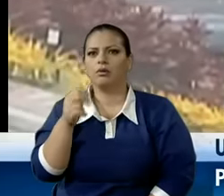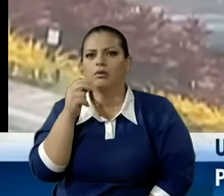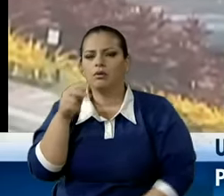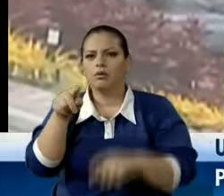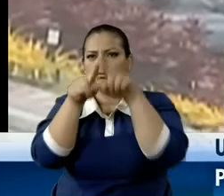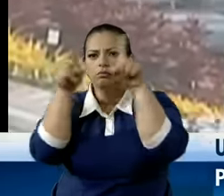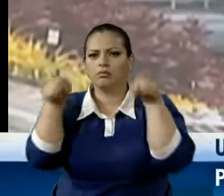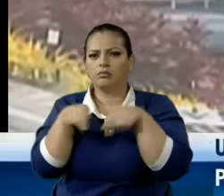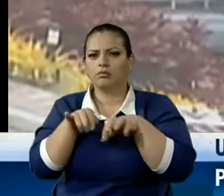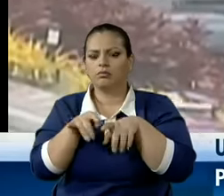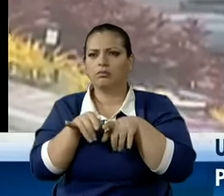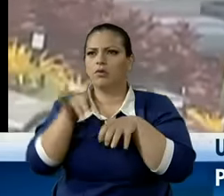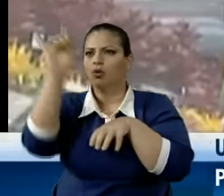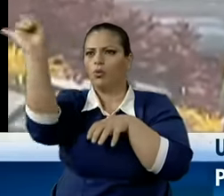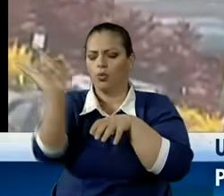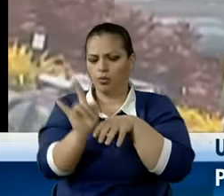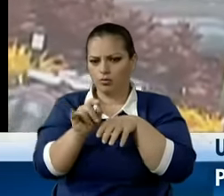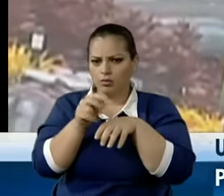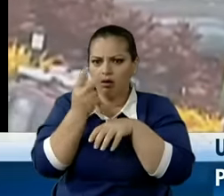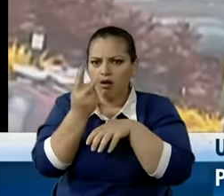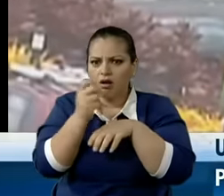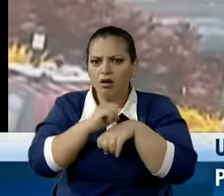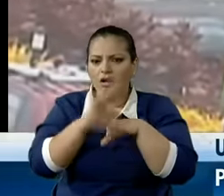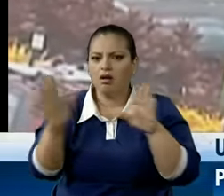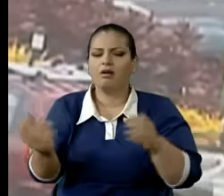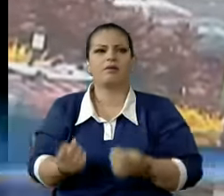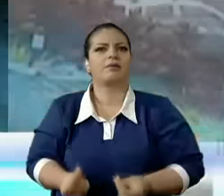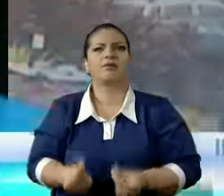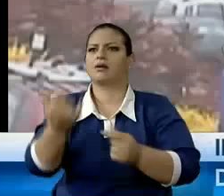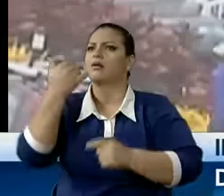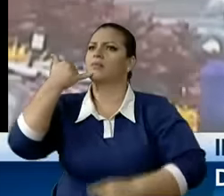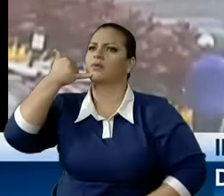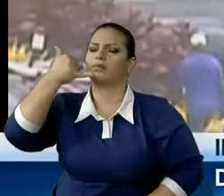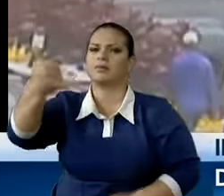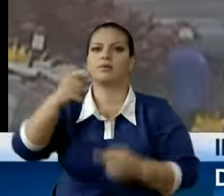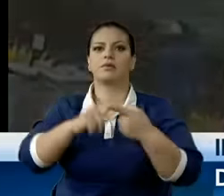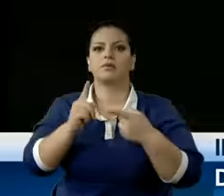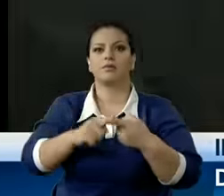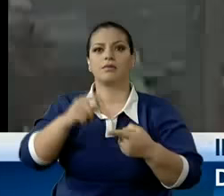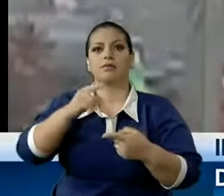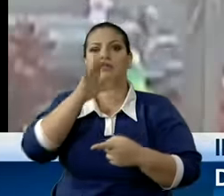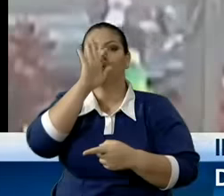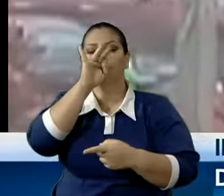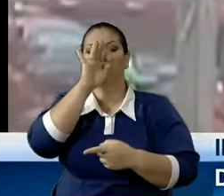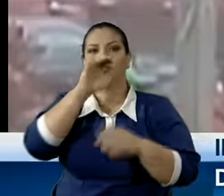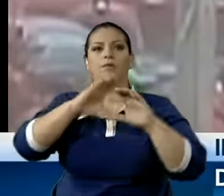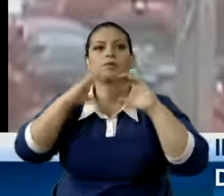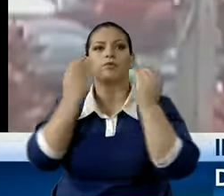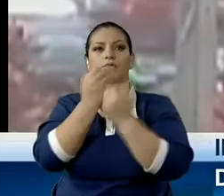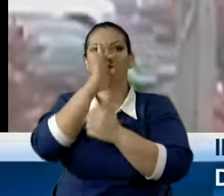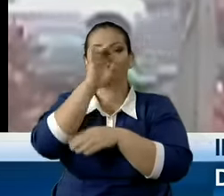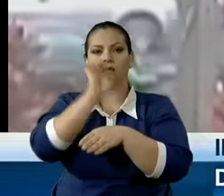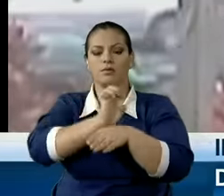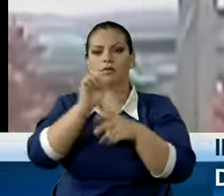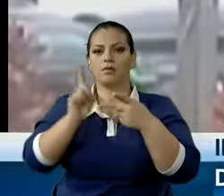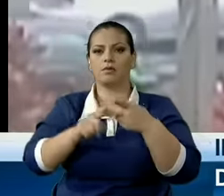los organismos de respuesta como CTE, Policía Nacional y Cuerpo de Bomberos.